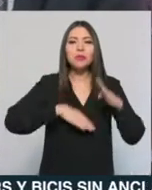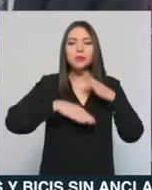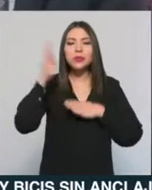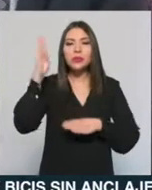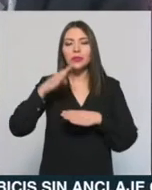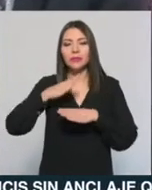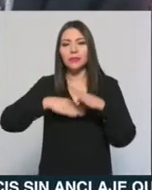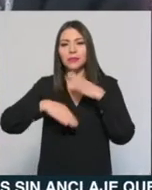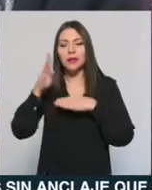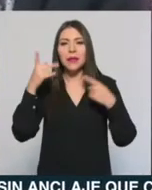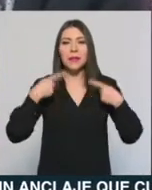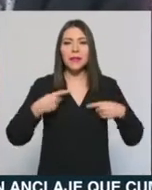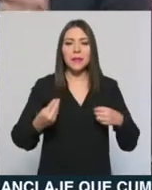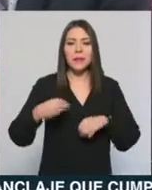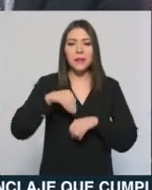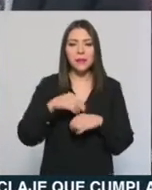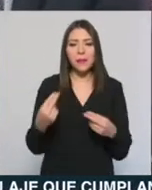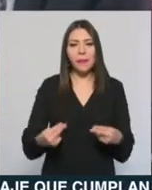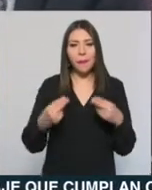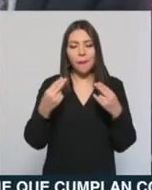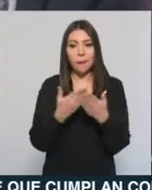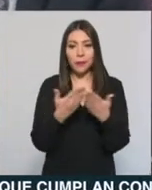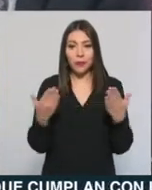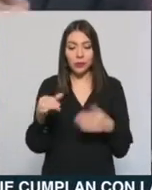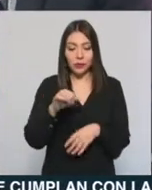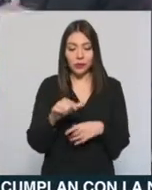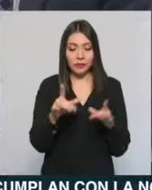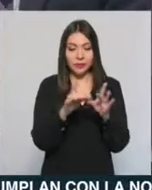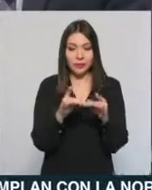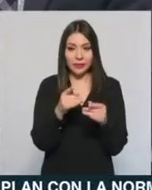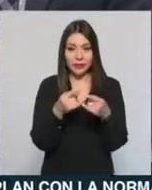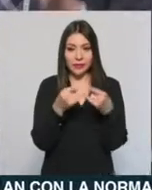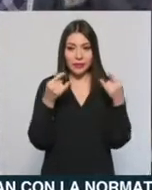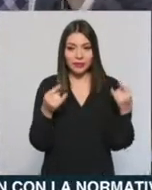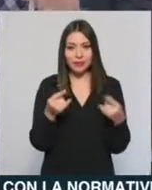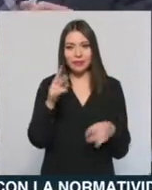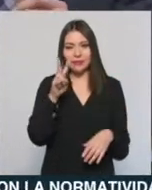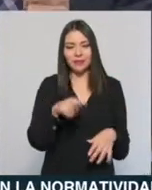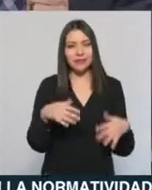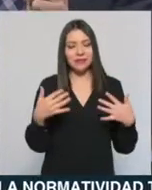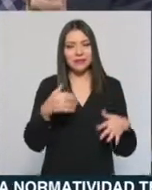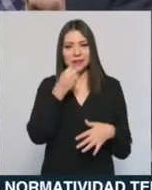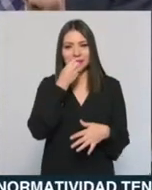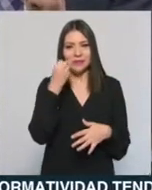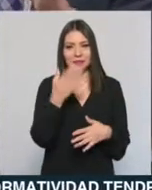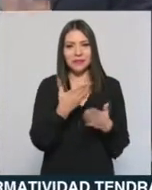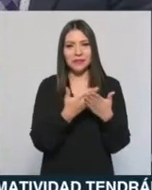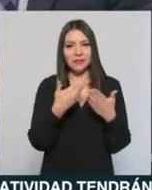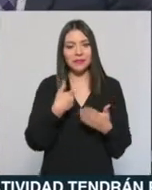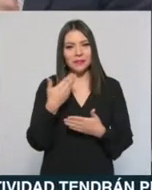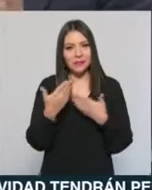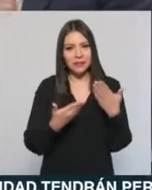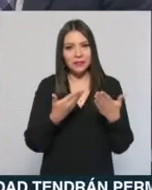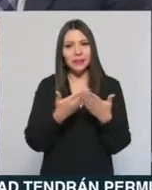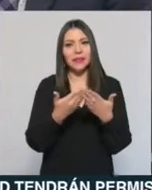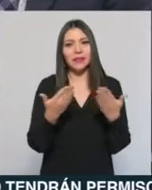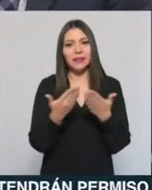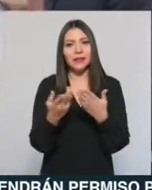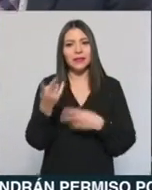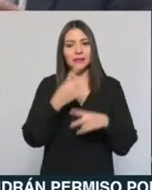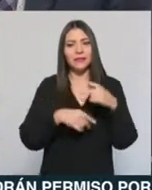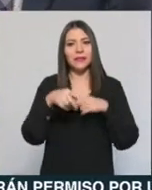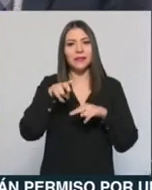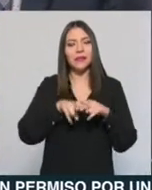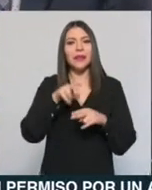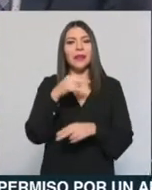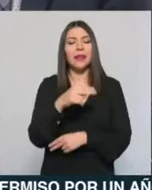de emprendedores. Pero la historia del día de hoy es muy especial. Y déjenme presentarles porque nos acompaña, estamos con ella,